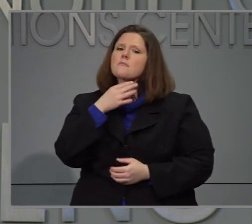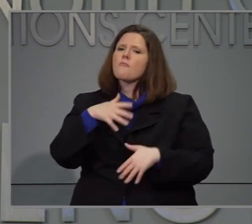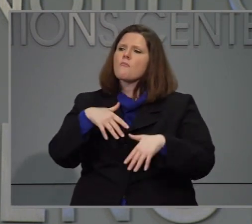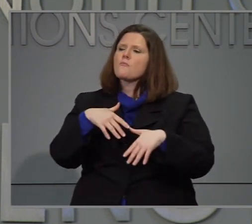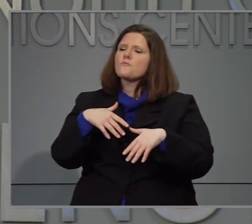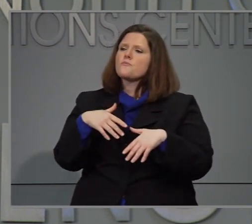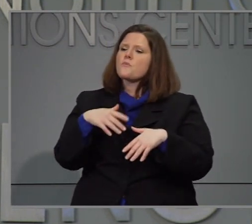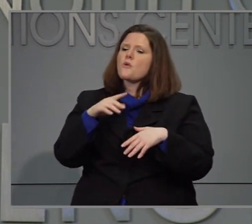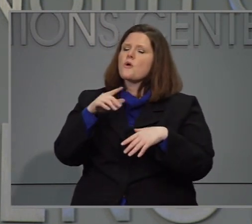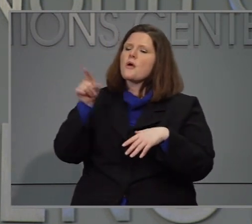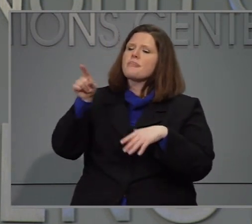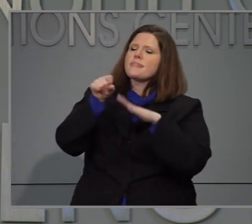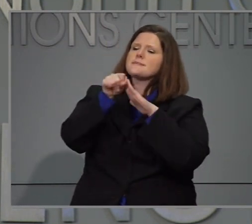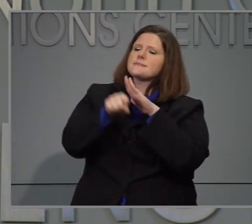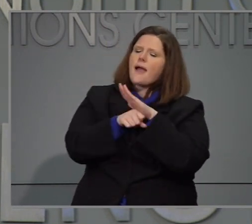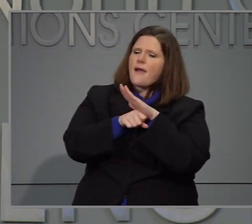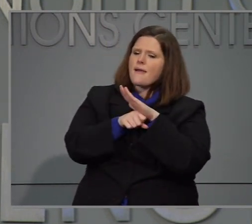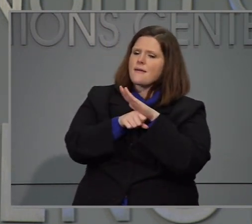Cuando el Estado